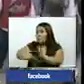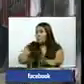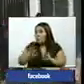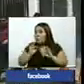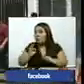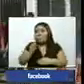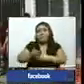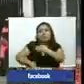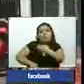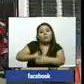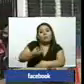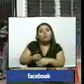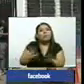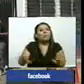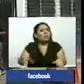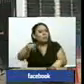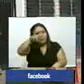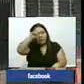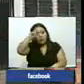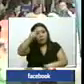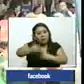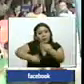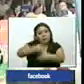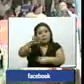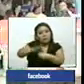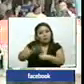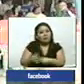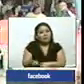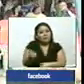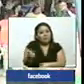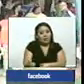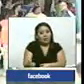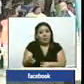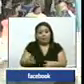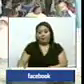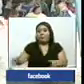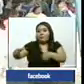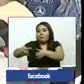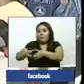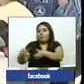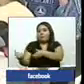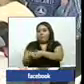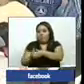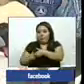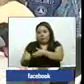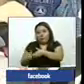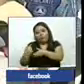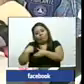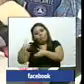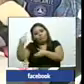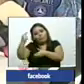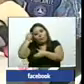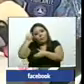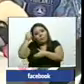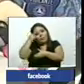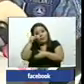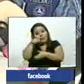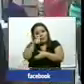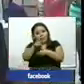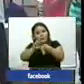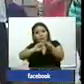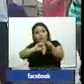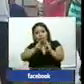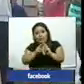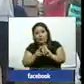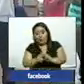técnicamente, para mejorar el trabajo en los próximos comicios. El ente colegiado también considera que las recientes reformas que incrementan